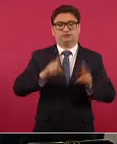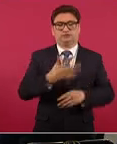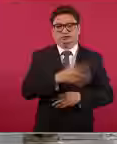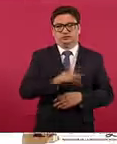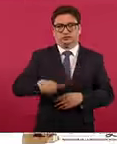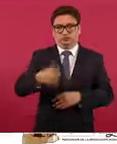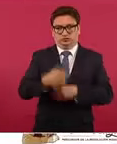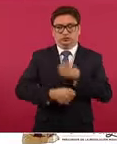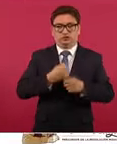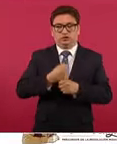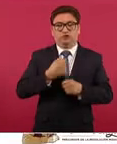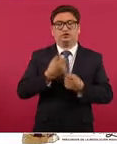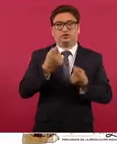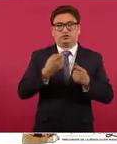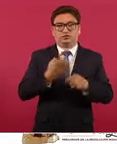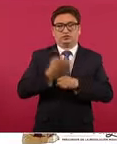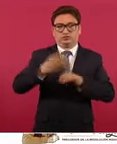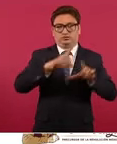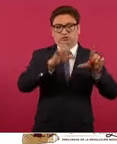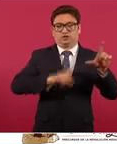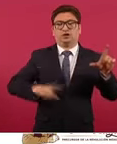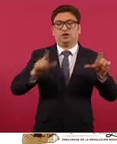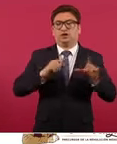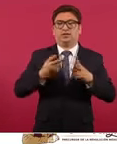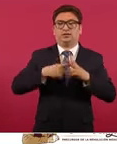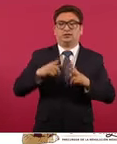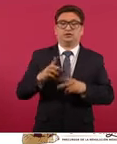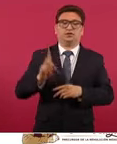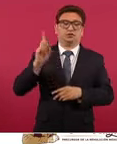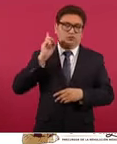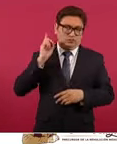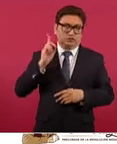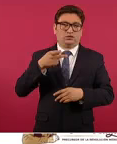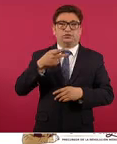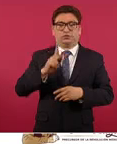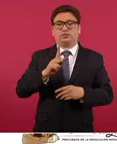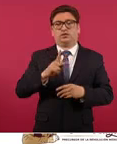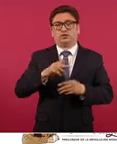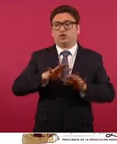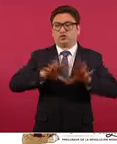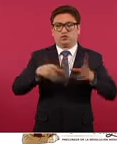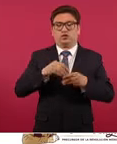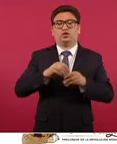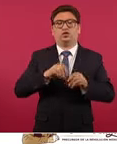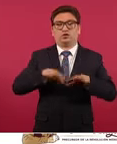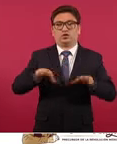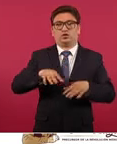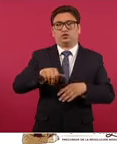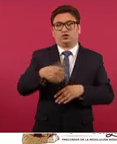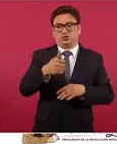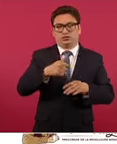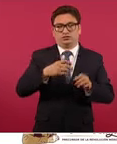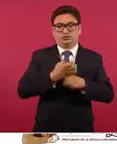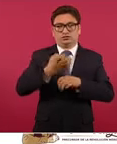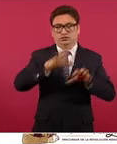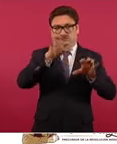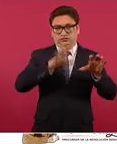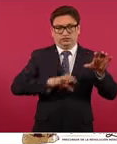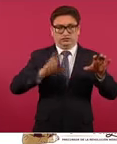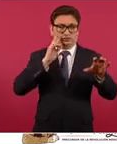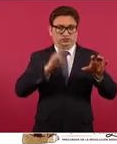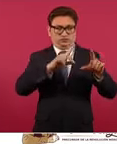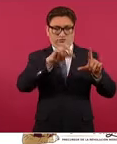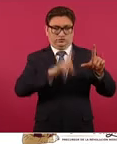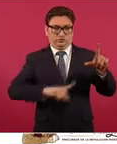entidades federativas lo pudieron hacer desde el domingo pero el conjunto arrancó en 11 entidades federativas que están ilustradas en el mapa